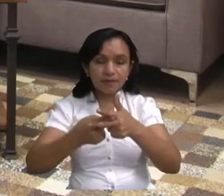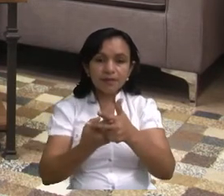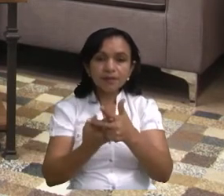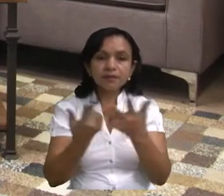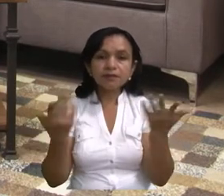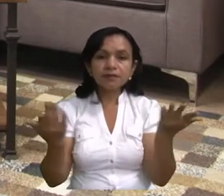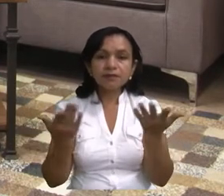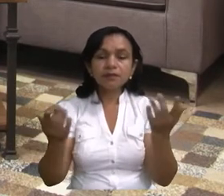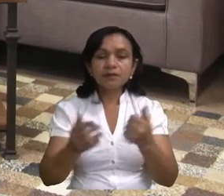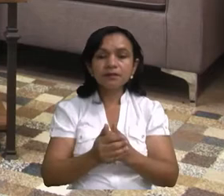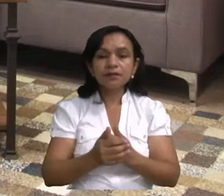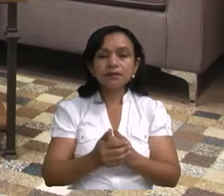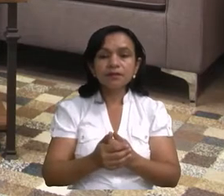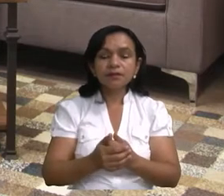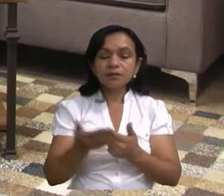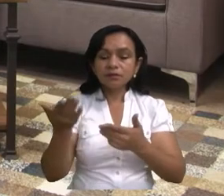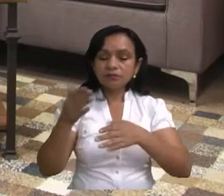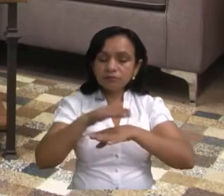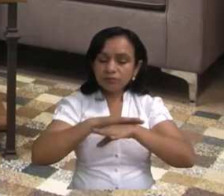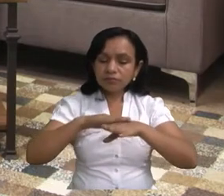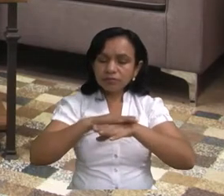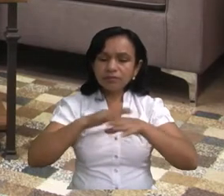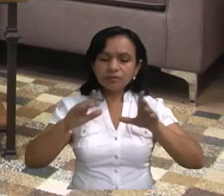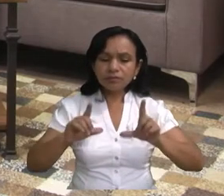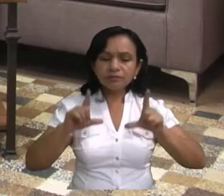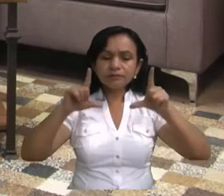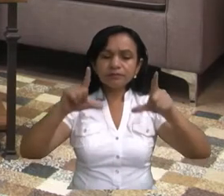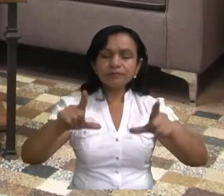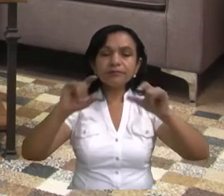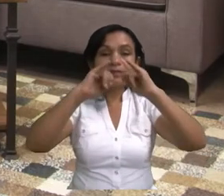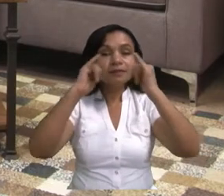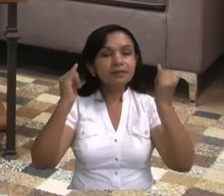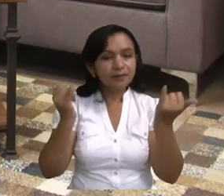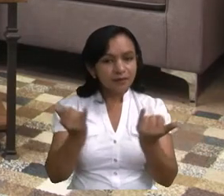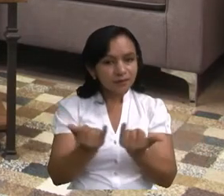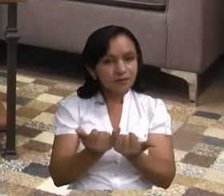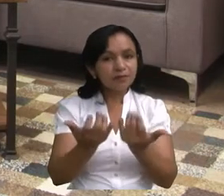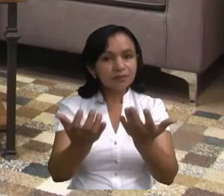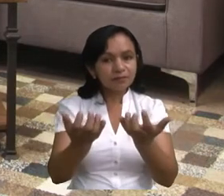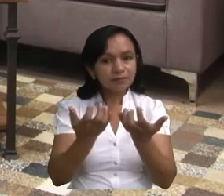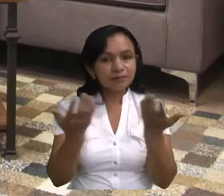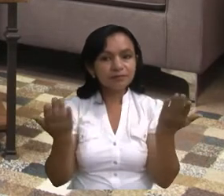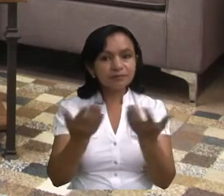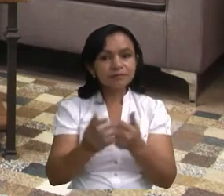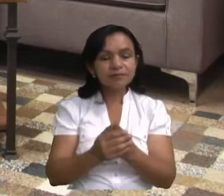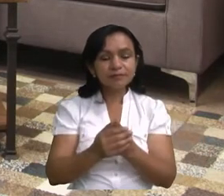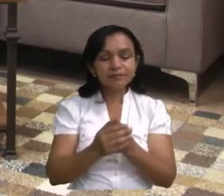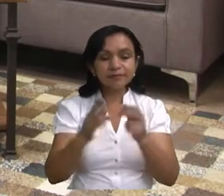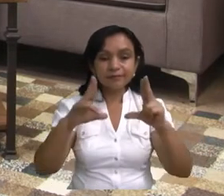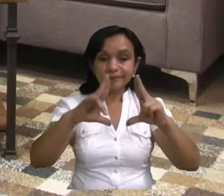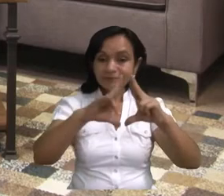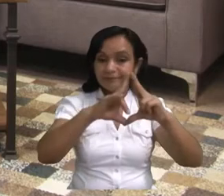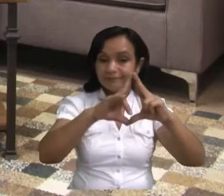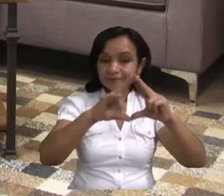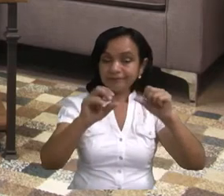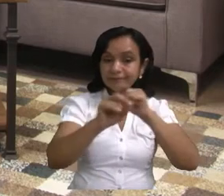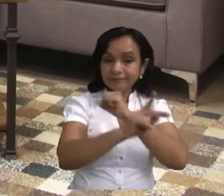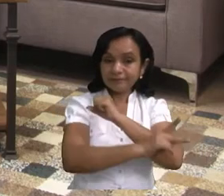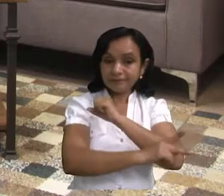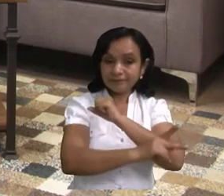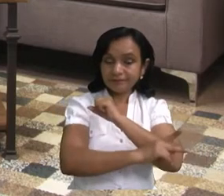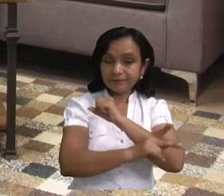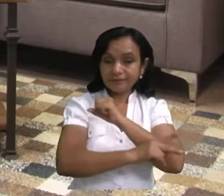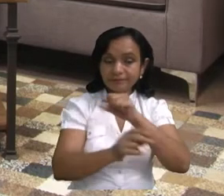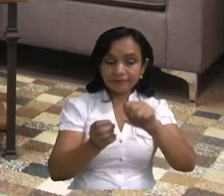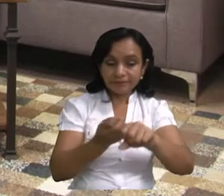la acreditación internacional. O sea, en Nicaragua se viene trabajando con el